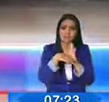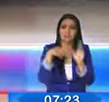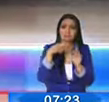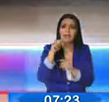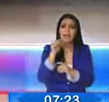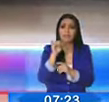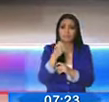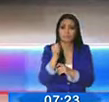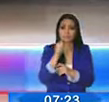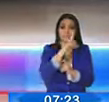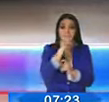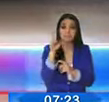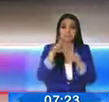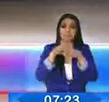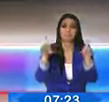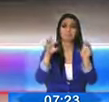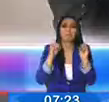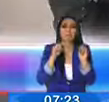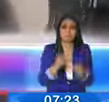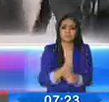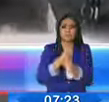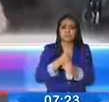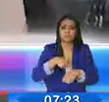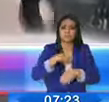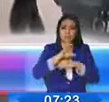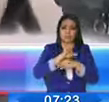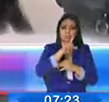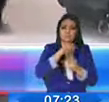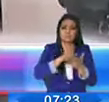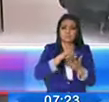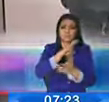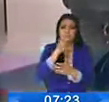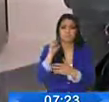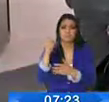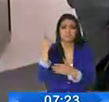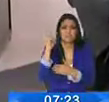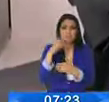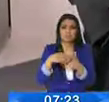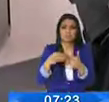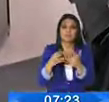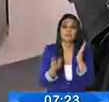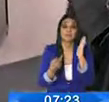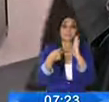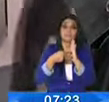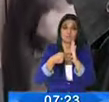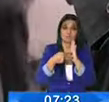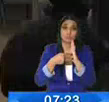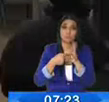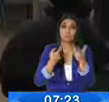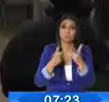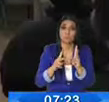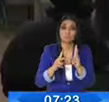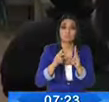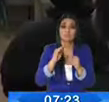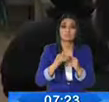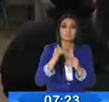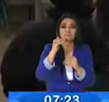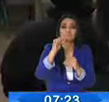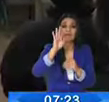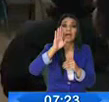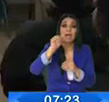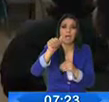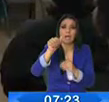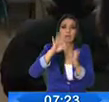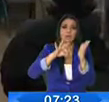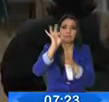como una de las 100 empresas más sólidas del país cuenta con mil 726 millones de dólares de activos y calificación doble a informó